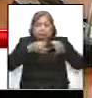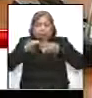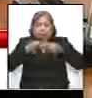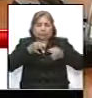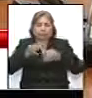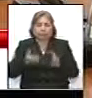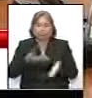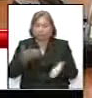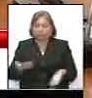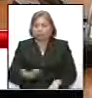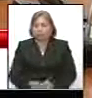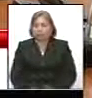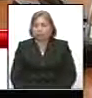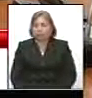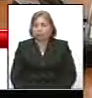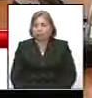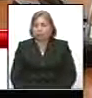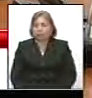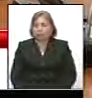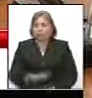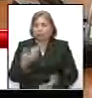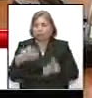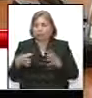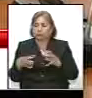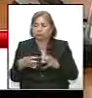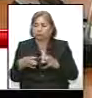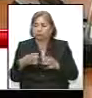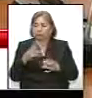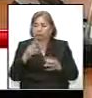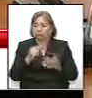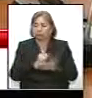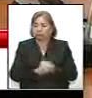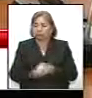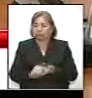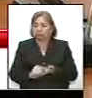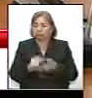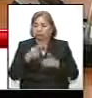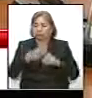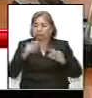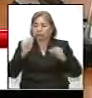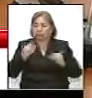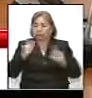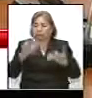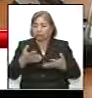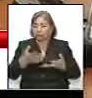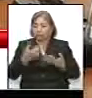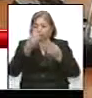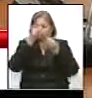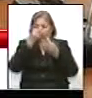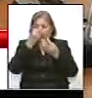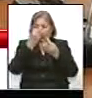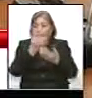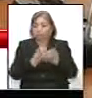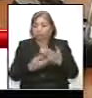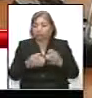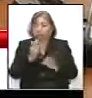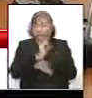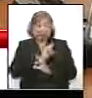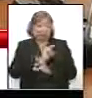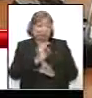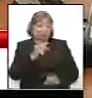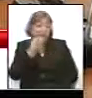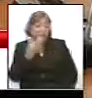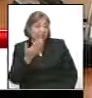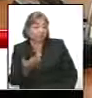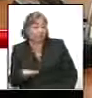entiendo que recién asumen el cargo de dos meses y yo quiero ver su gestión, pero sí lo que necesitamos es la información, porque sin eso, de